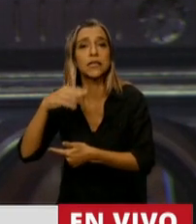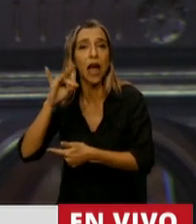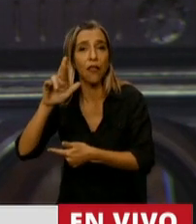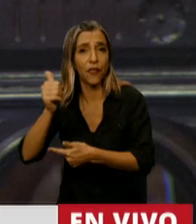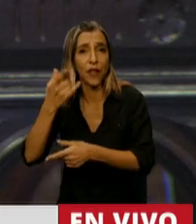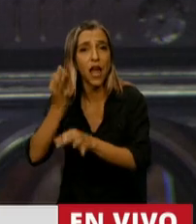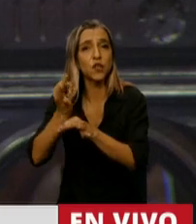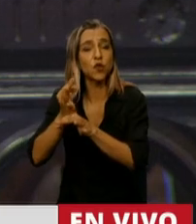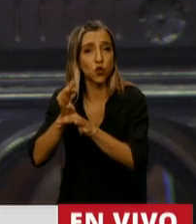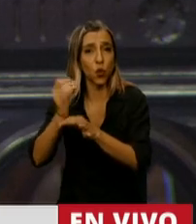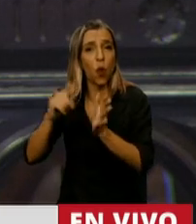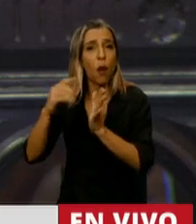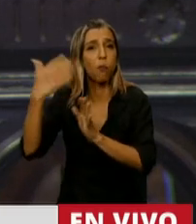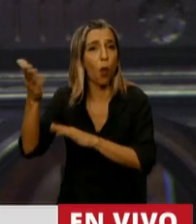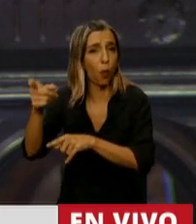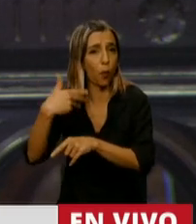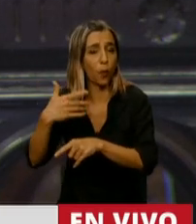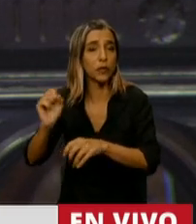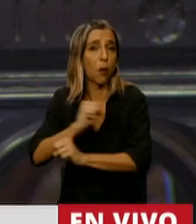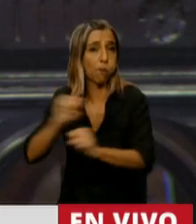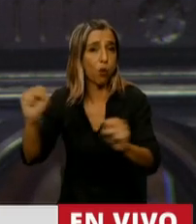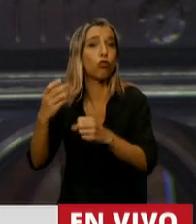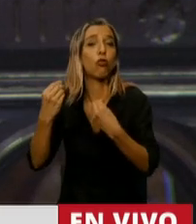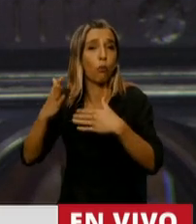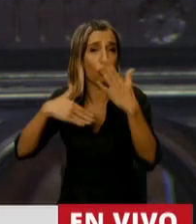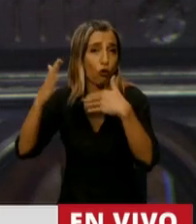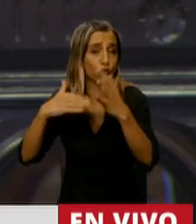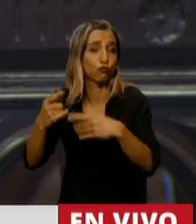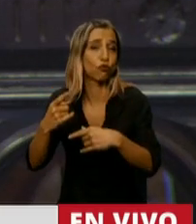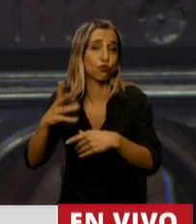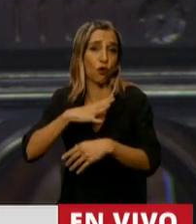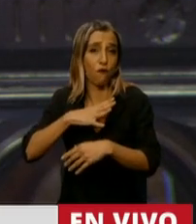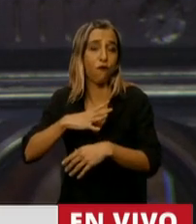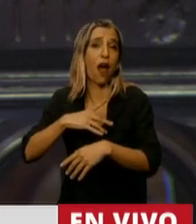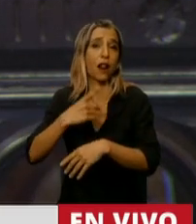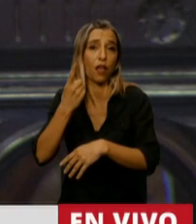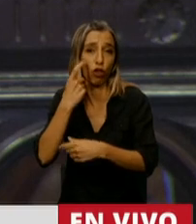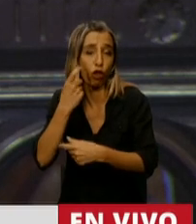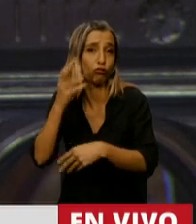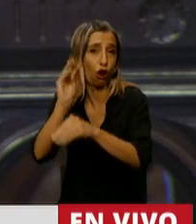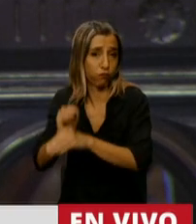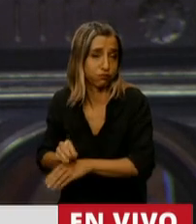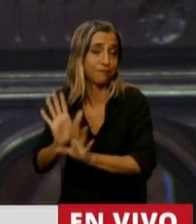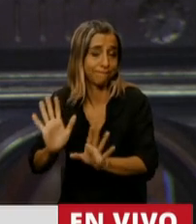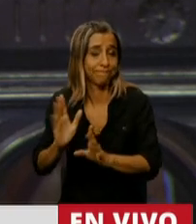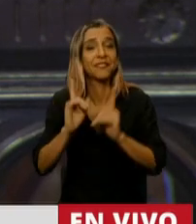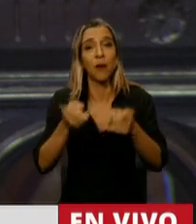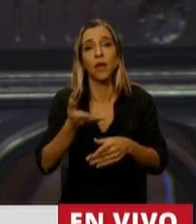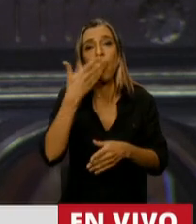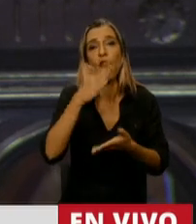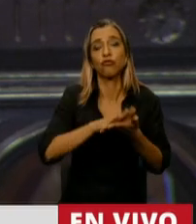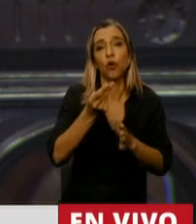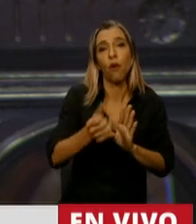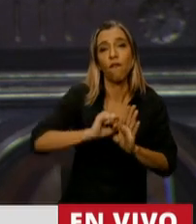explotó por la falta de inversión en infraestructura. Hablaron de inflación también, estaba buscando ahí algunas notas.